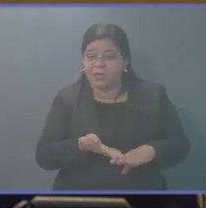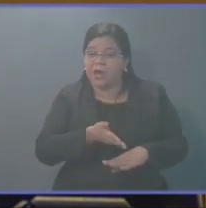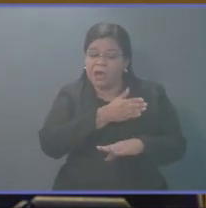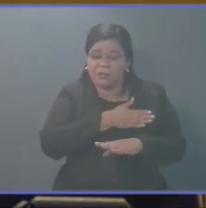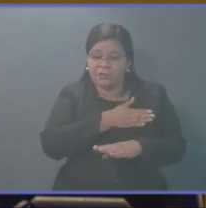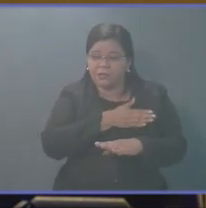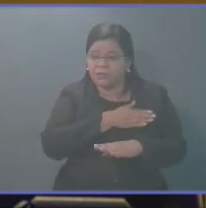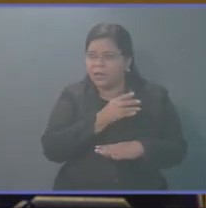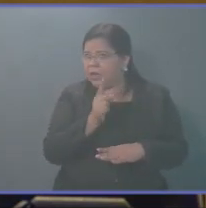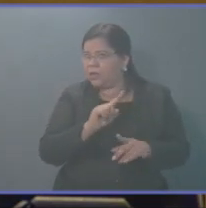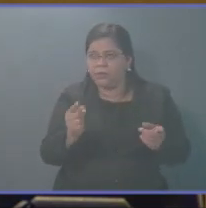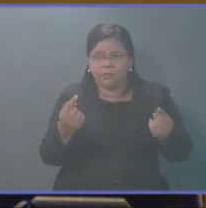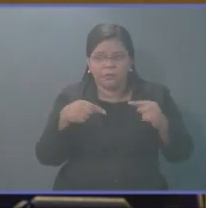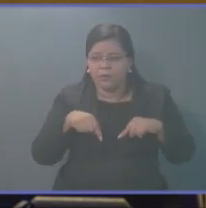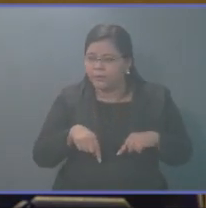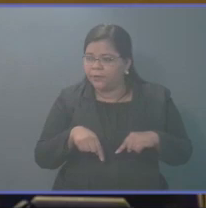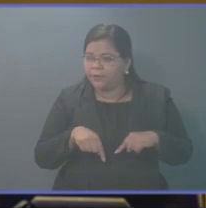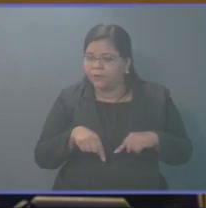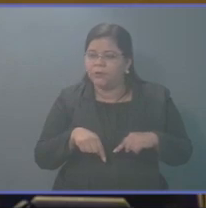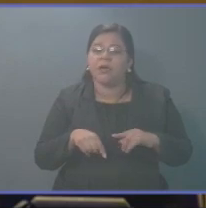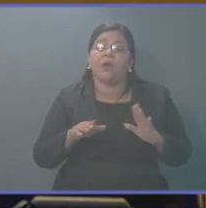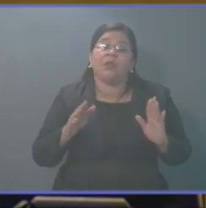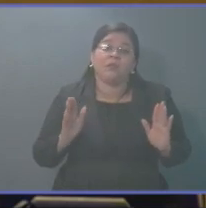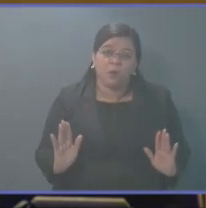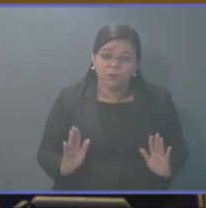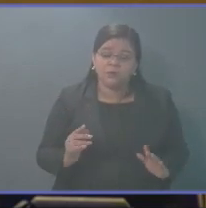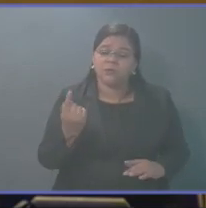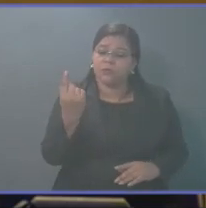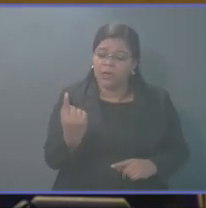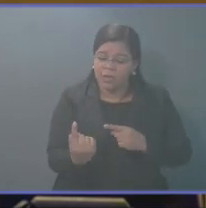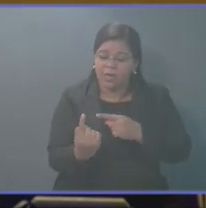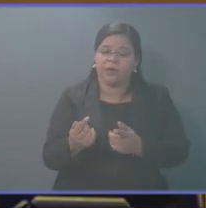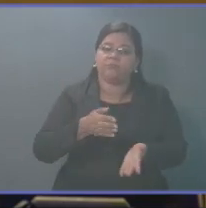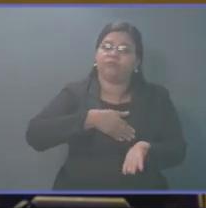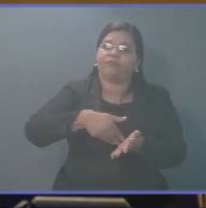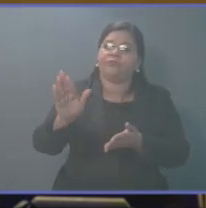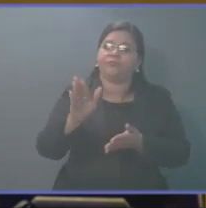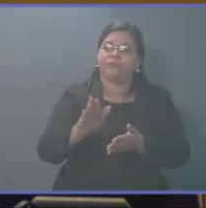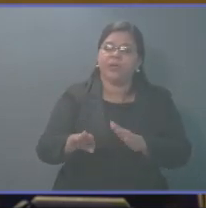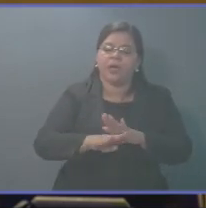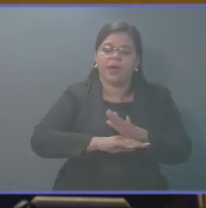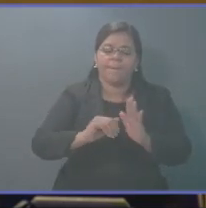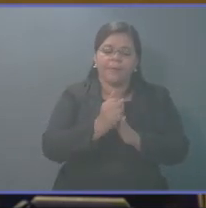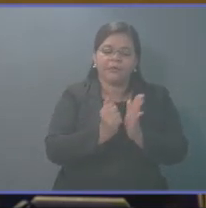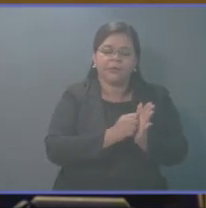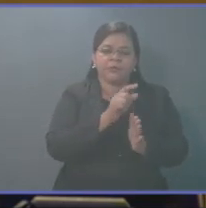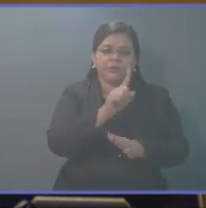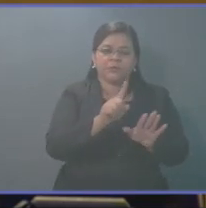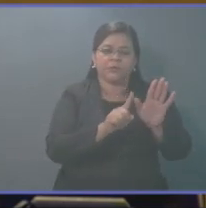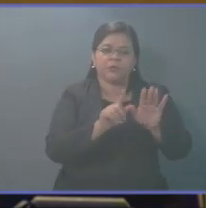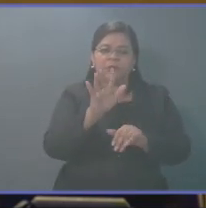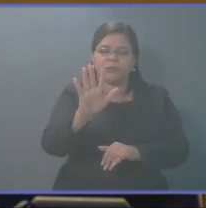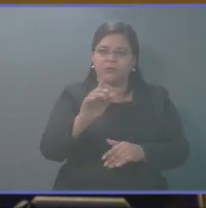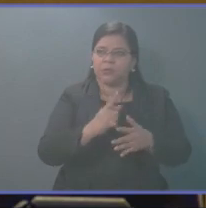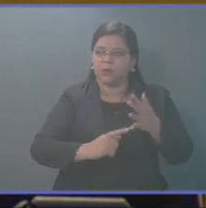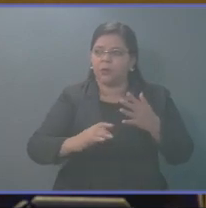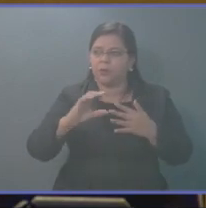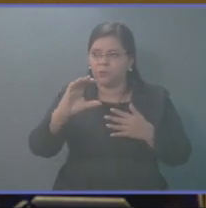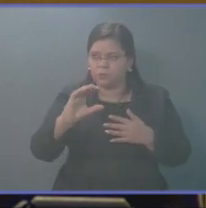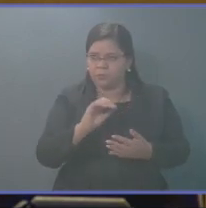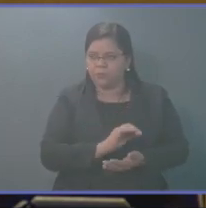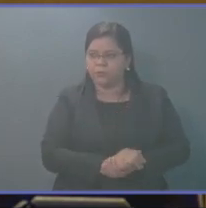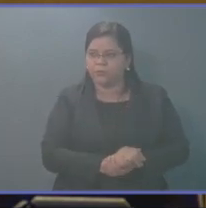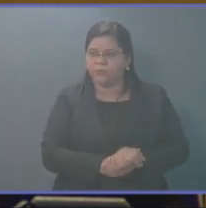la inasistencia, quedará depuesto de su cargo, según lo dispone el artículo 165 de la